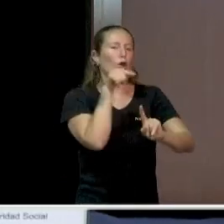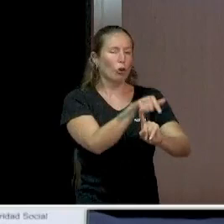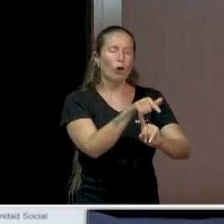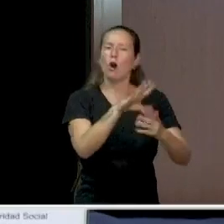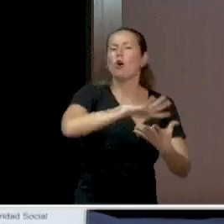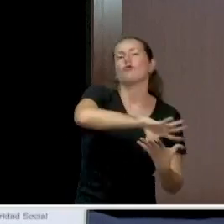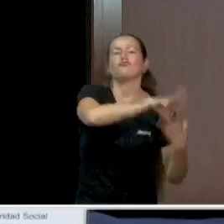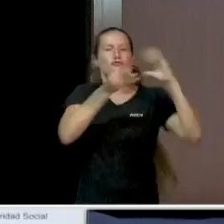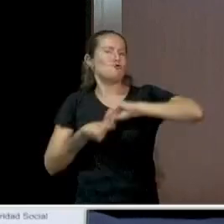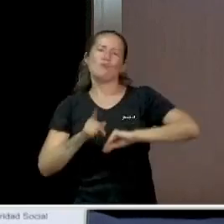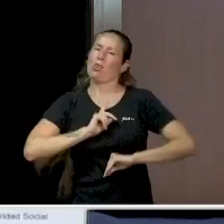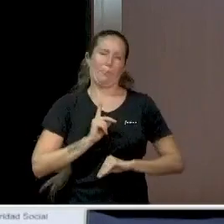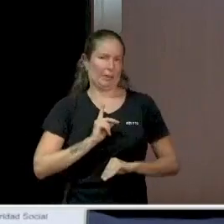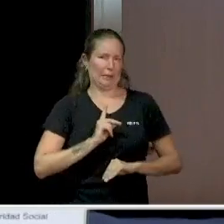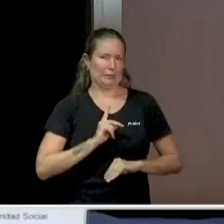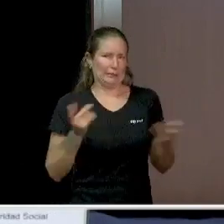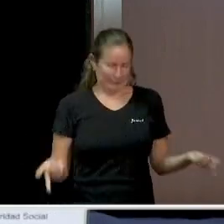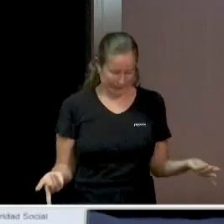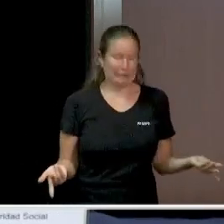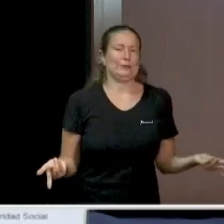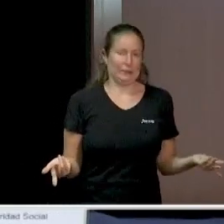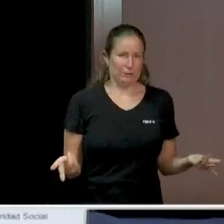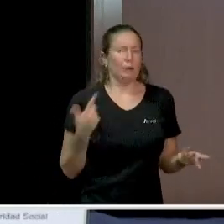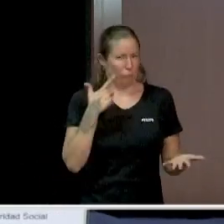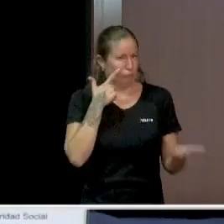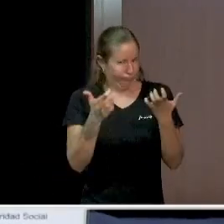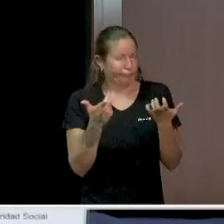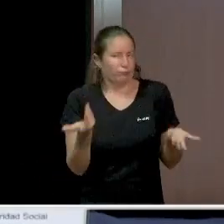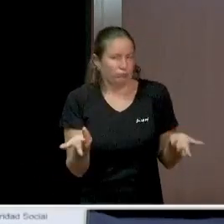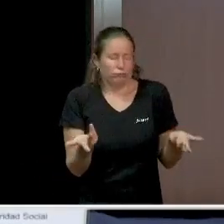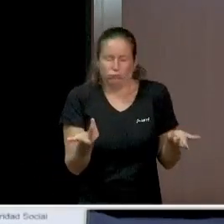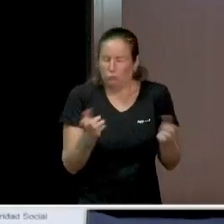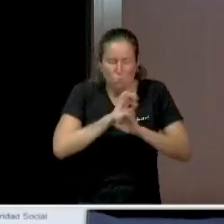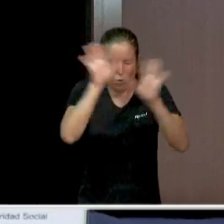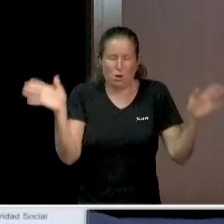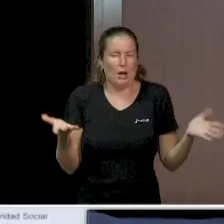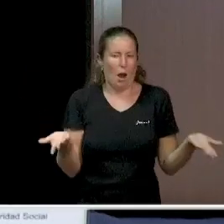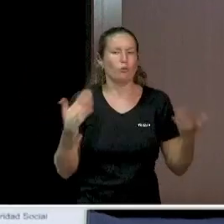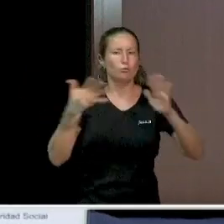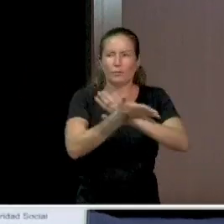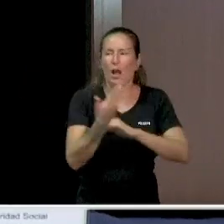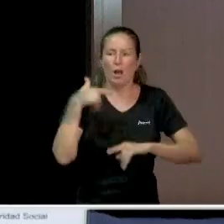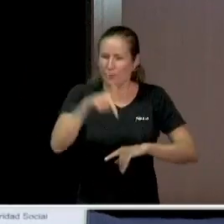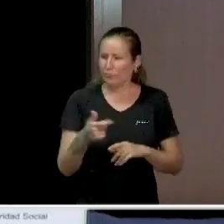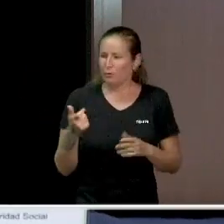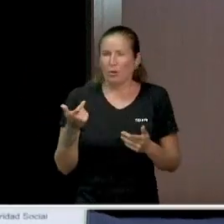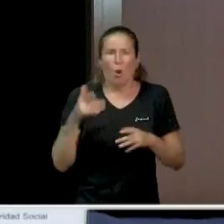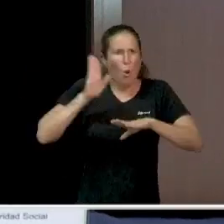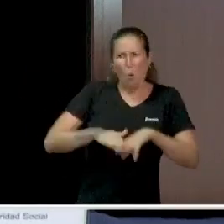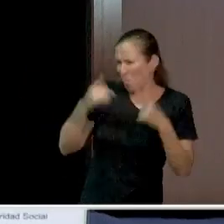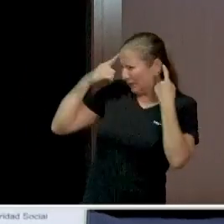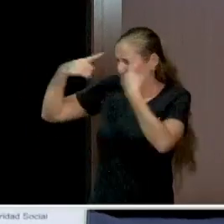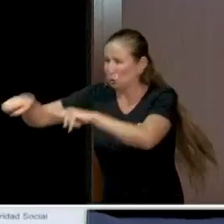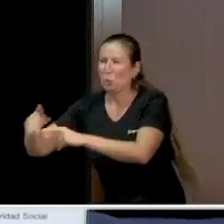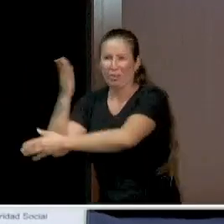adapta a esa diversidad. Dense cuenta cómo, de alguna manera, además, esa especie de incidencia culpabilizante